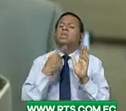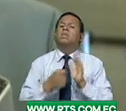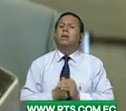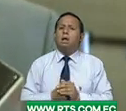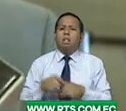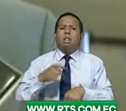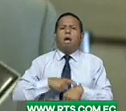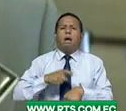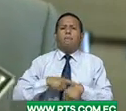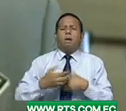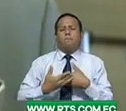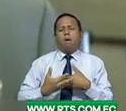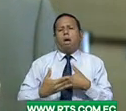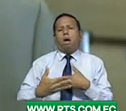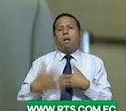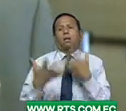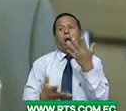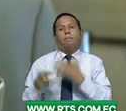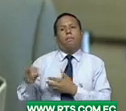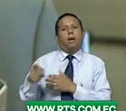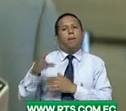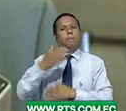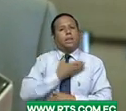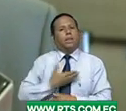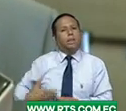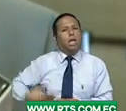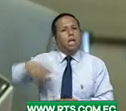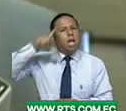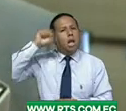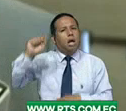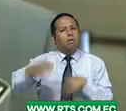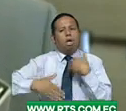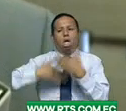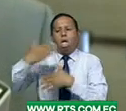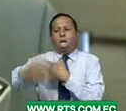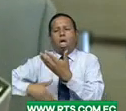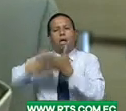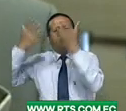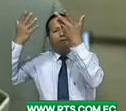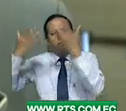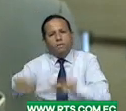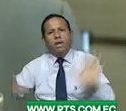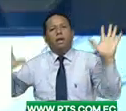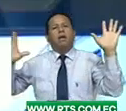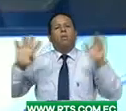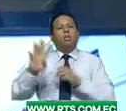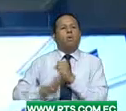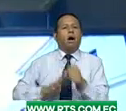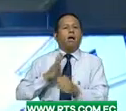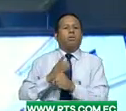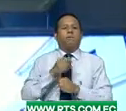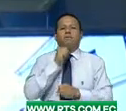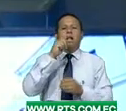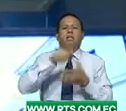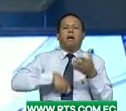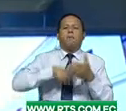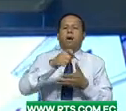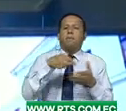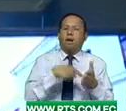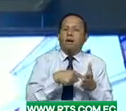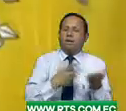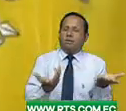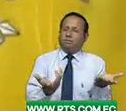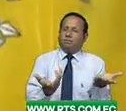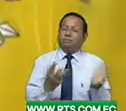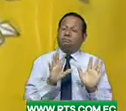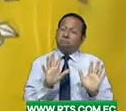ni siquiera vea los resultados de este proceso ya que terminaría su periodo. Finalmente, la decisión quedará en manos